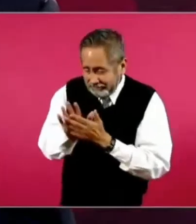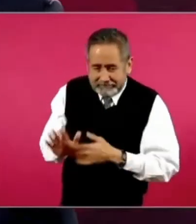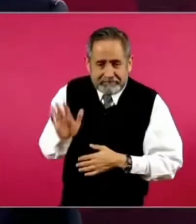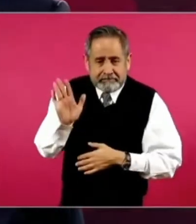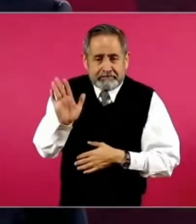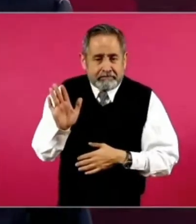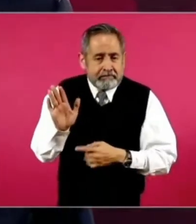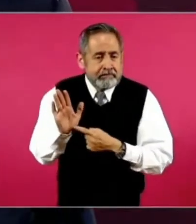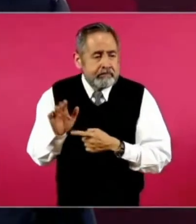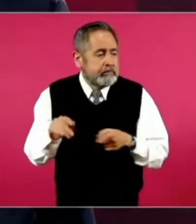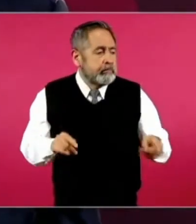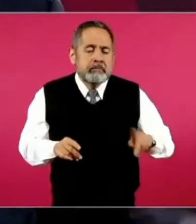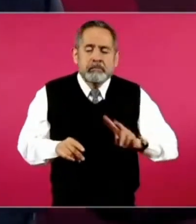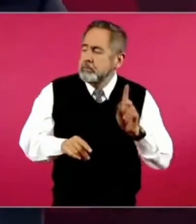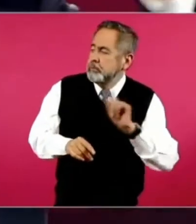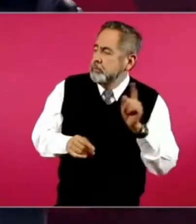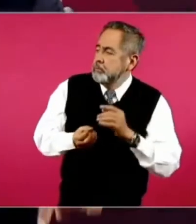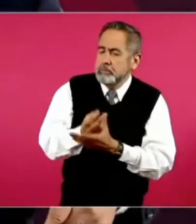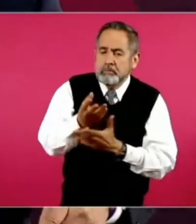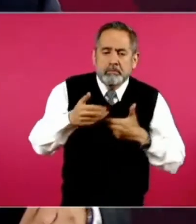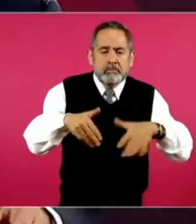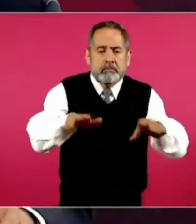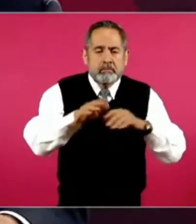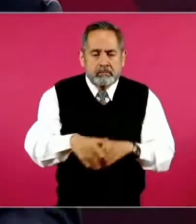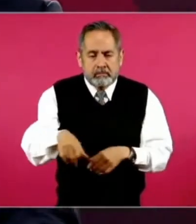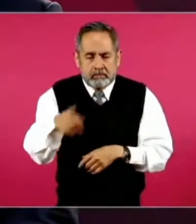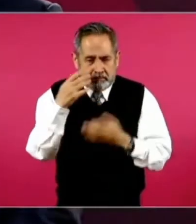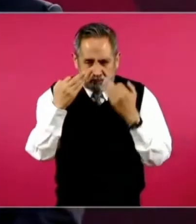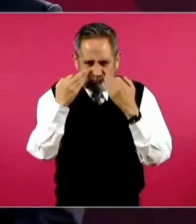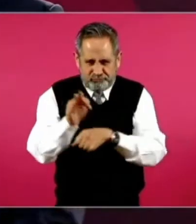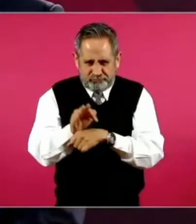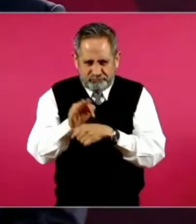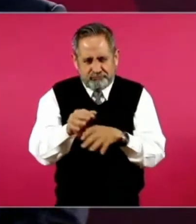salir, luego como testigos protegidos